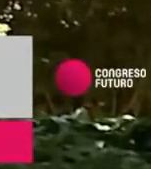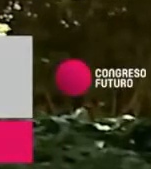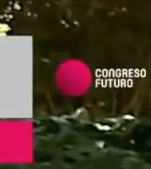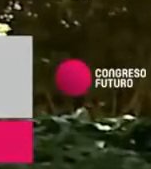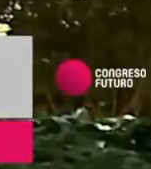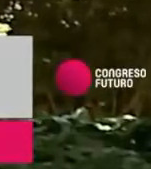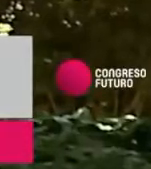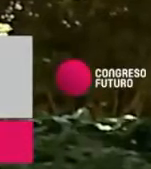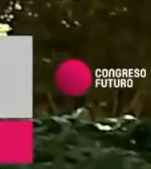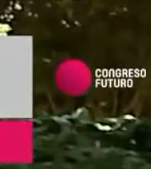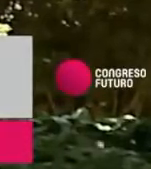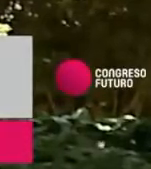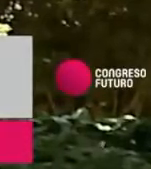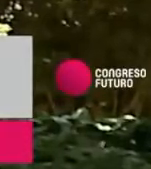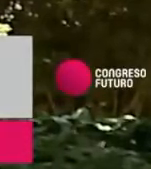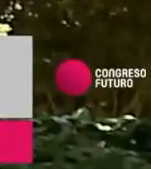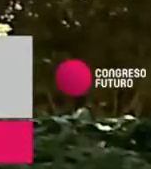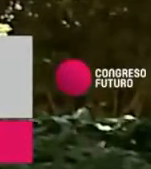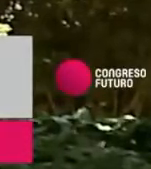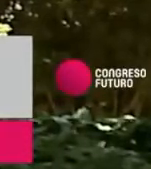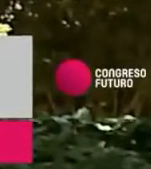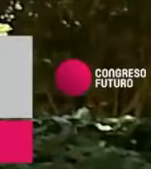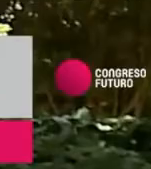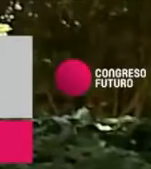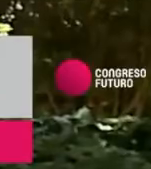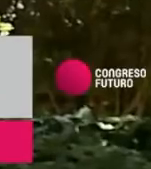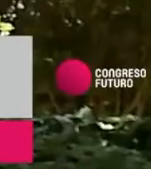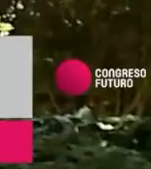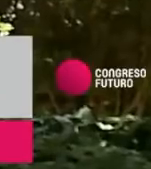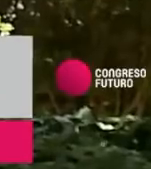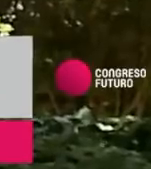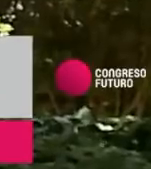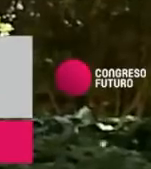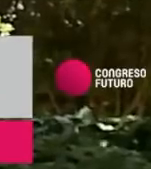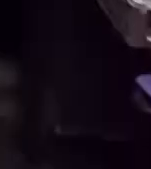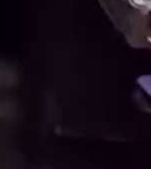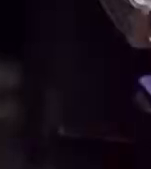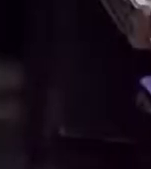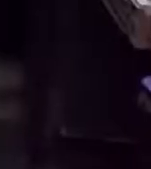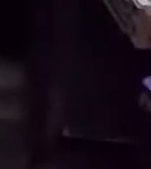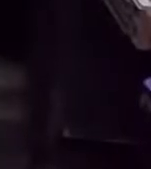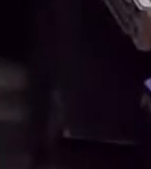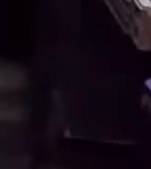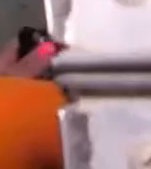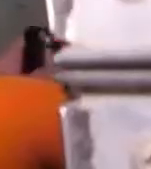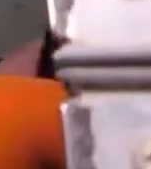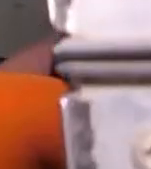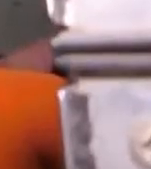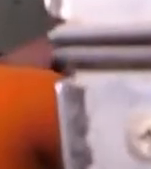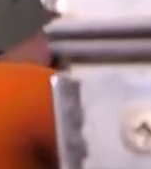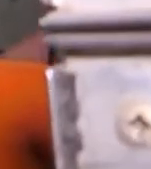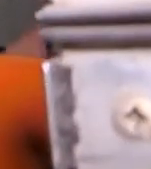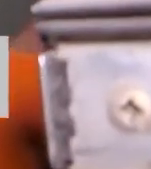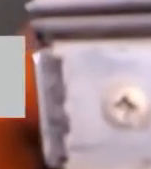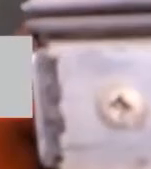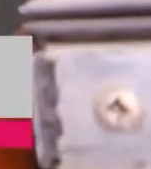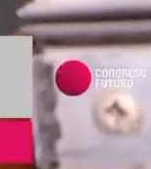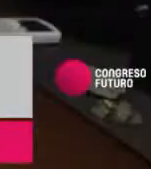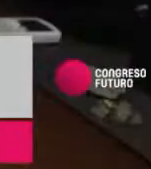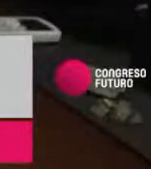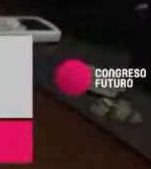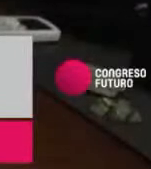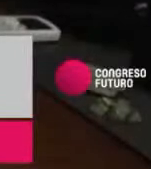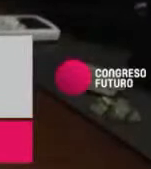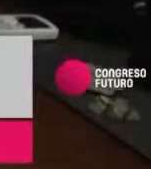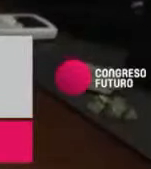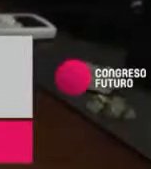que va a presentarse probablemente en enero o a final de este periodo legislativo. Se trata de considerar a la ciencia como motor para el desarrollo